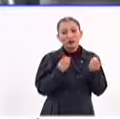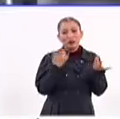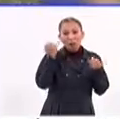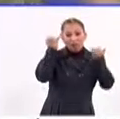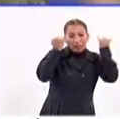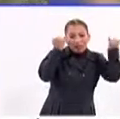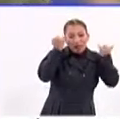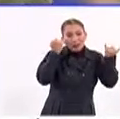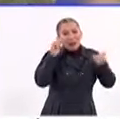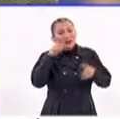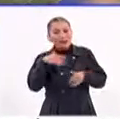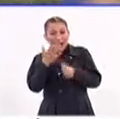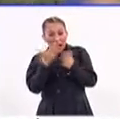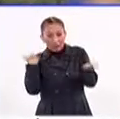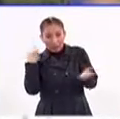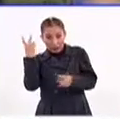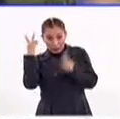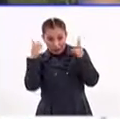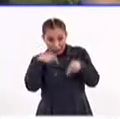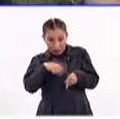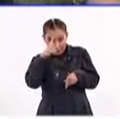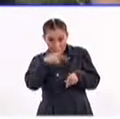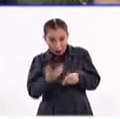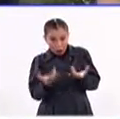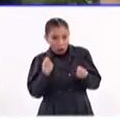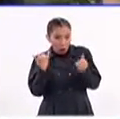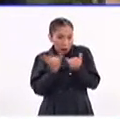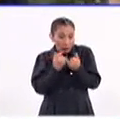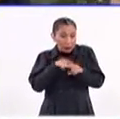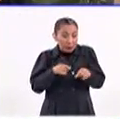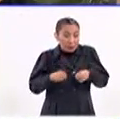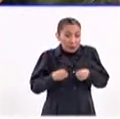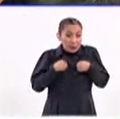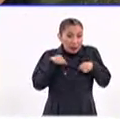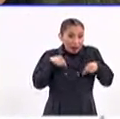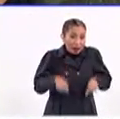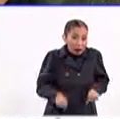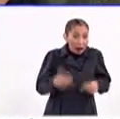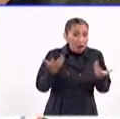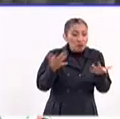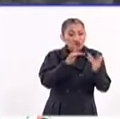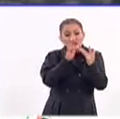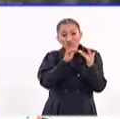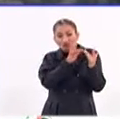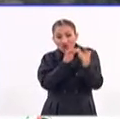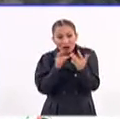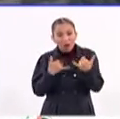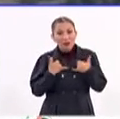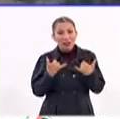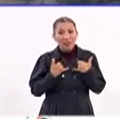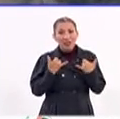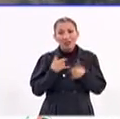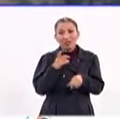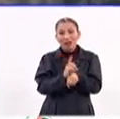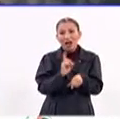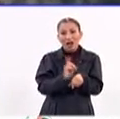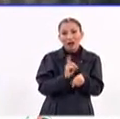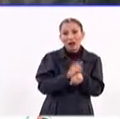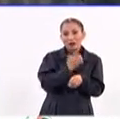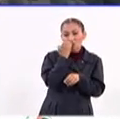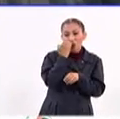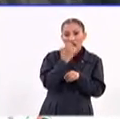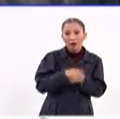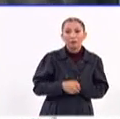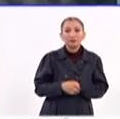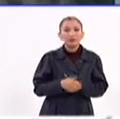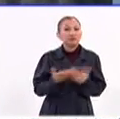tenemos ideas e incluso si ya habías venido antes de visita, no es lo mismo que vivir aquí, que estar en contacto con los jóvenes día a día en la